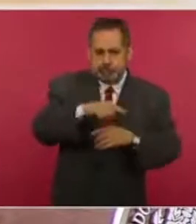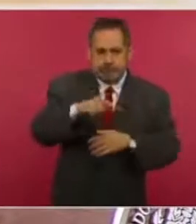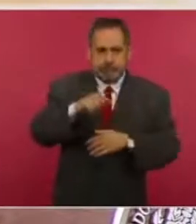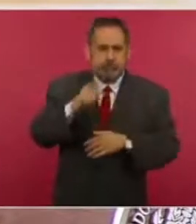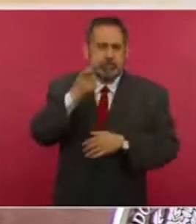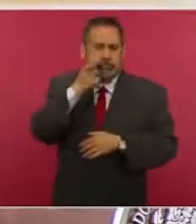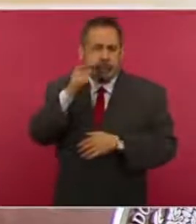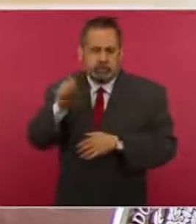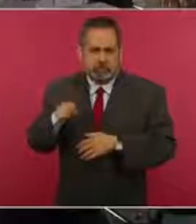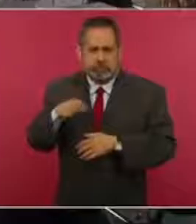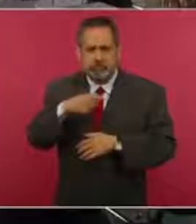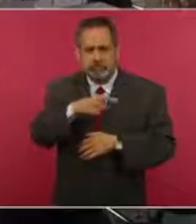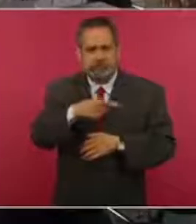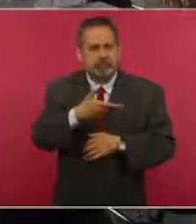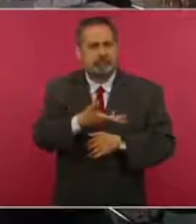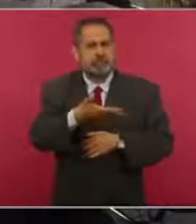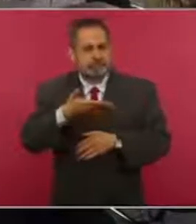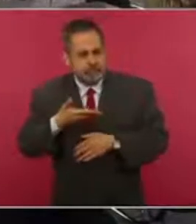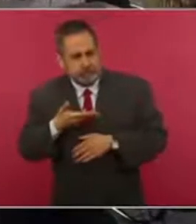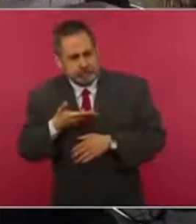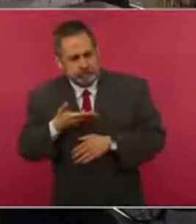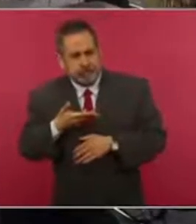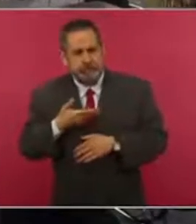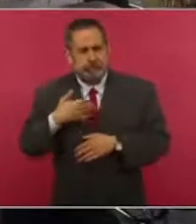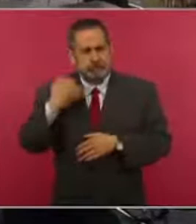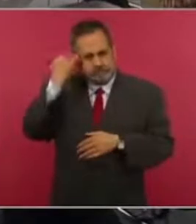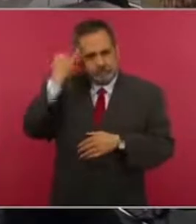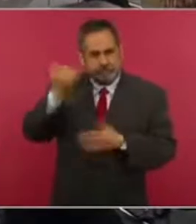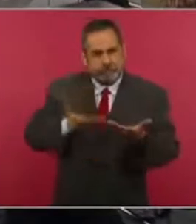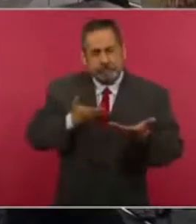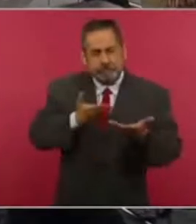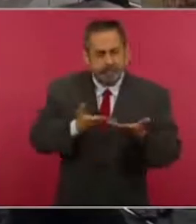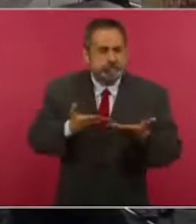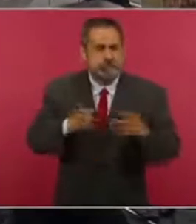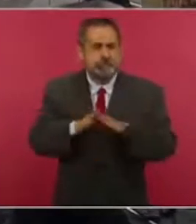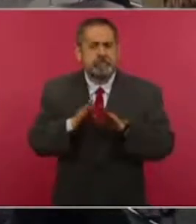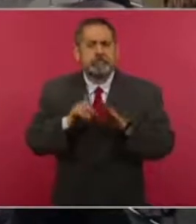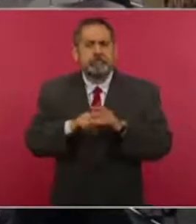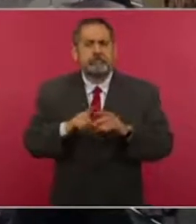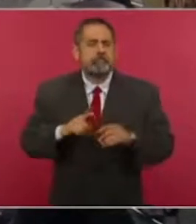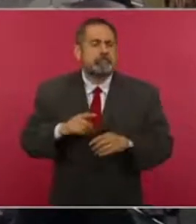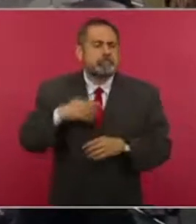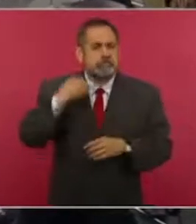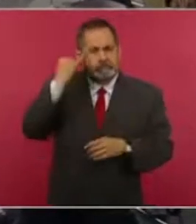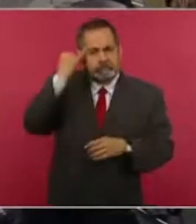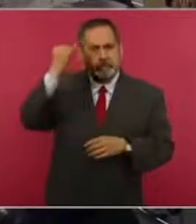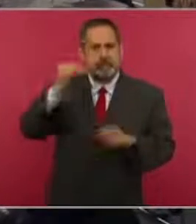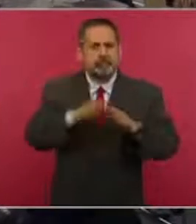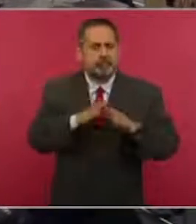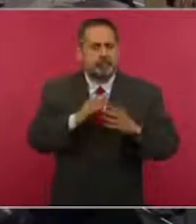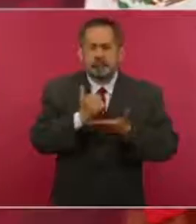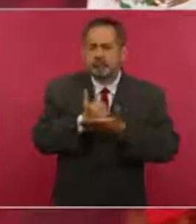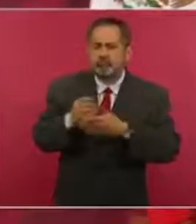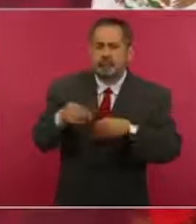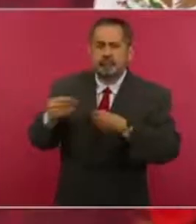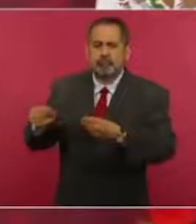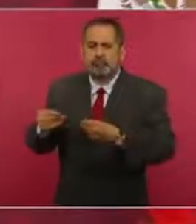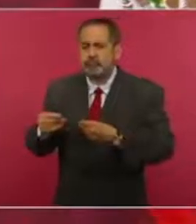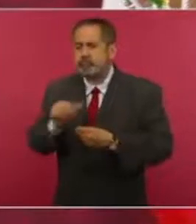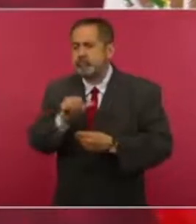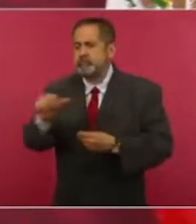Ucrania. El planteamiento y el de él fue en el sentido de buscar la ayuda humanitaria.